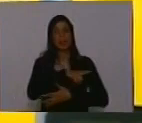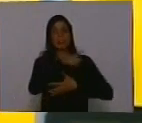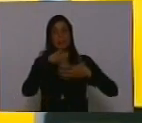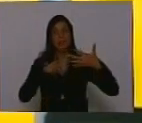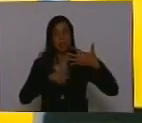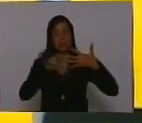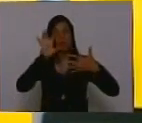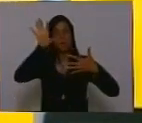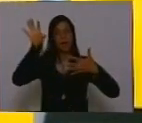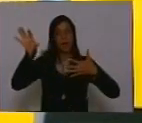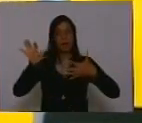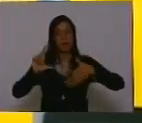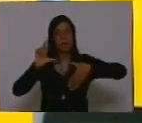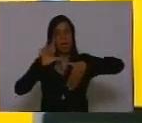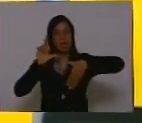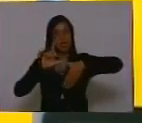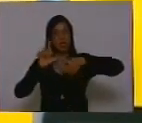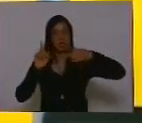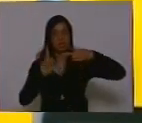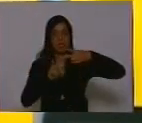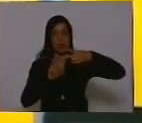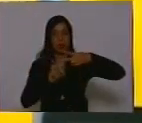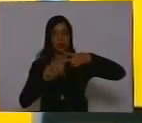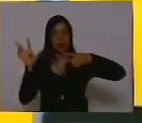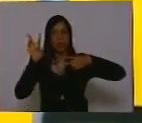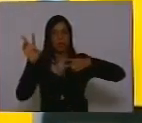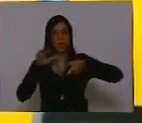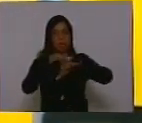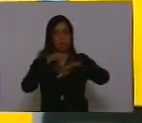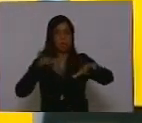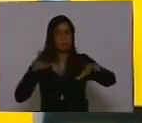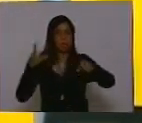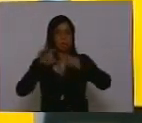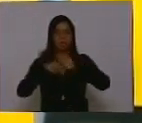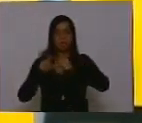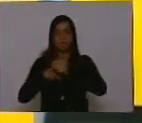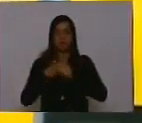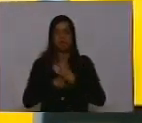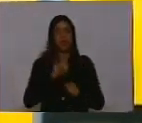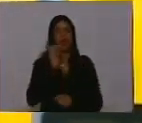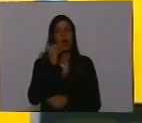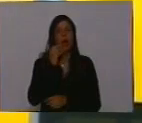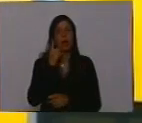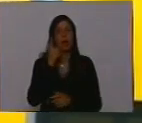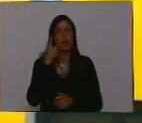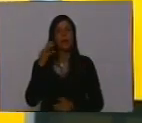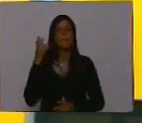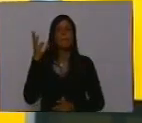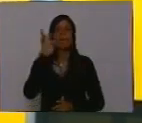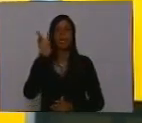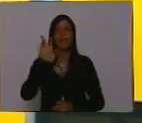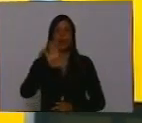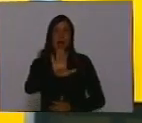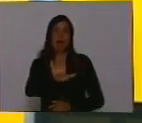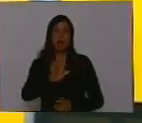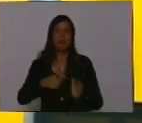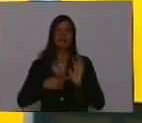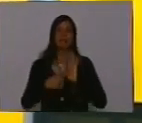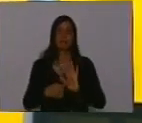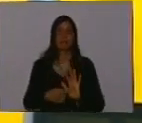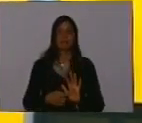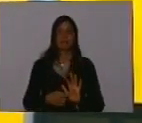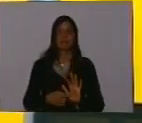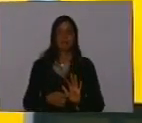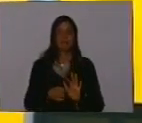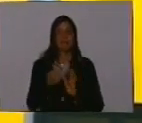y el segundo en Latinoamérica. Eso es Venezuela. Eso es esta juventud. Eso es esta generación. Y ese es